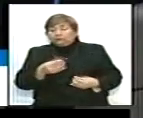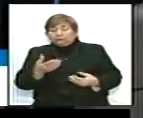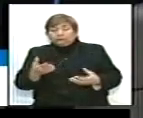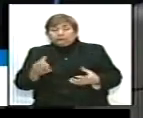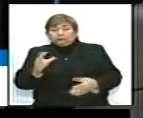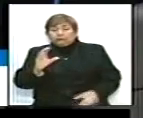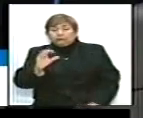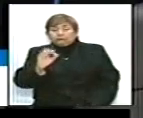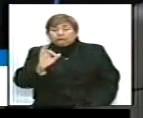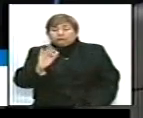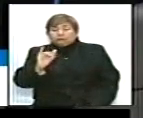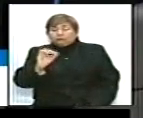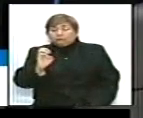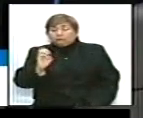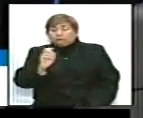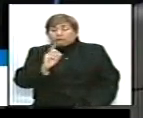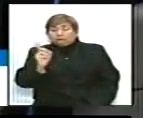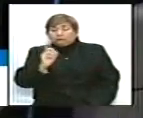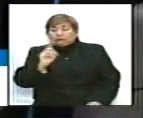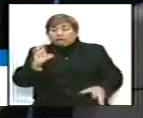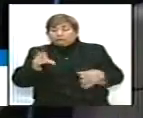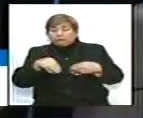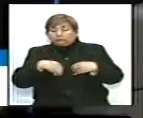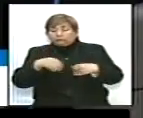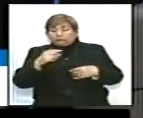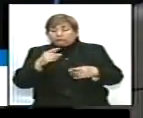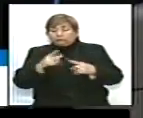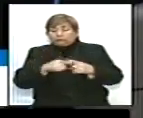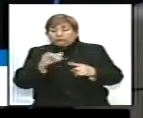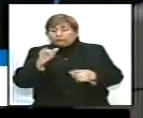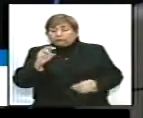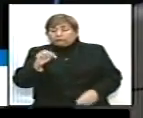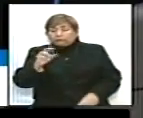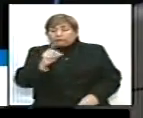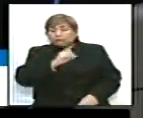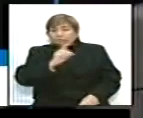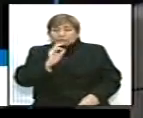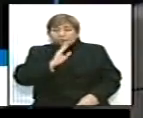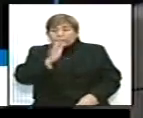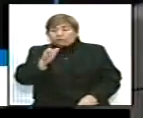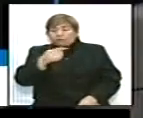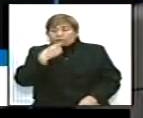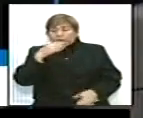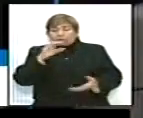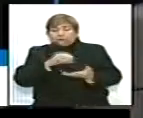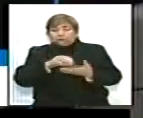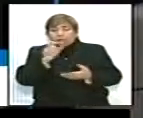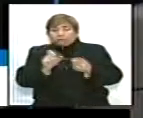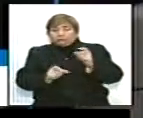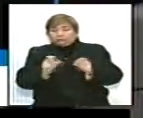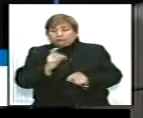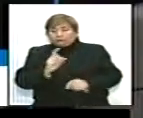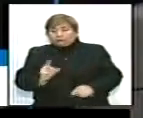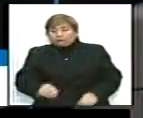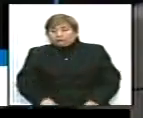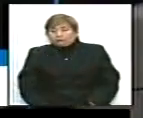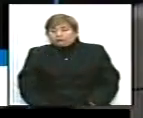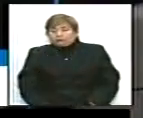CONFIEP? Inaceptable, señor. Tía María no va, señor, porque el pueblo peruano no.